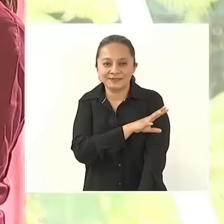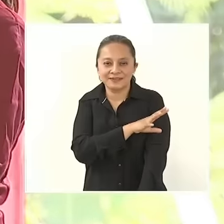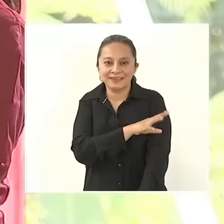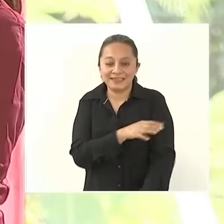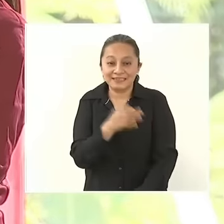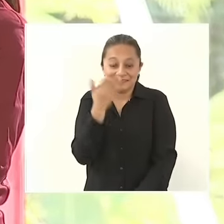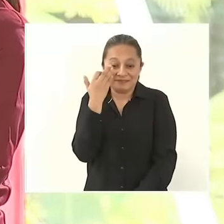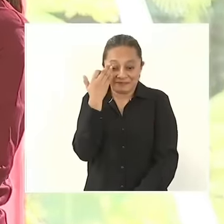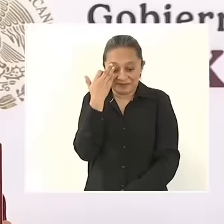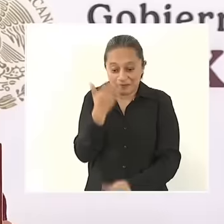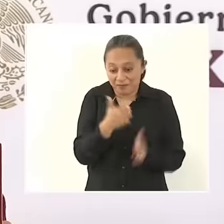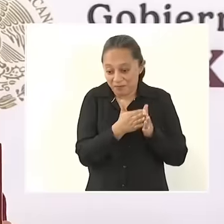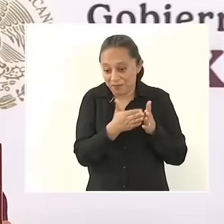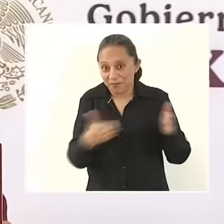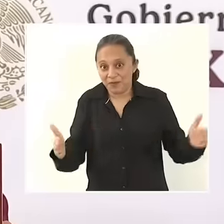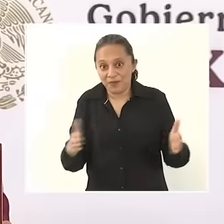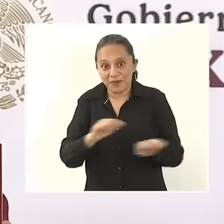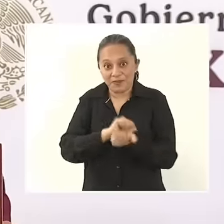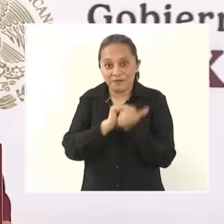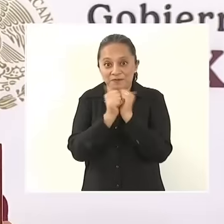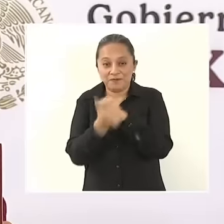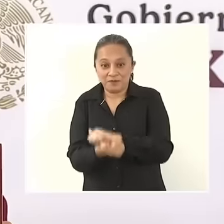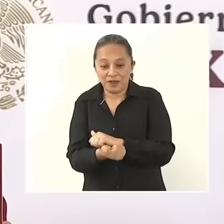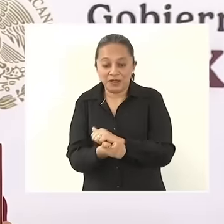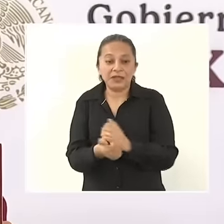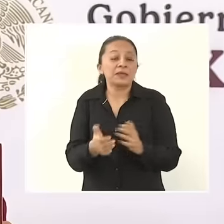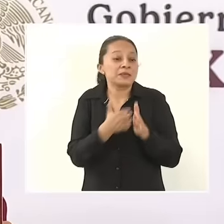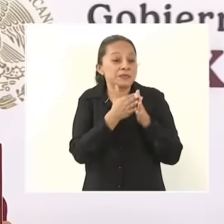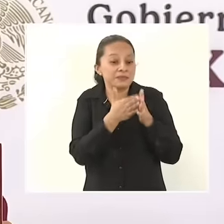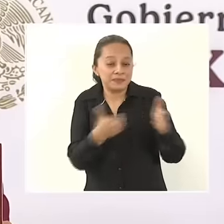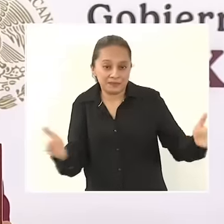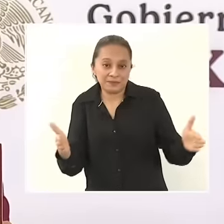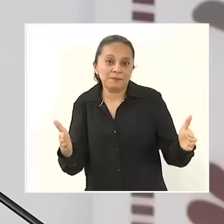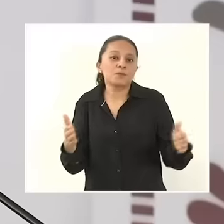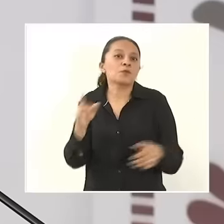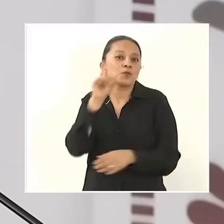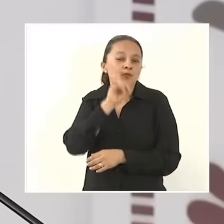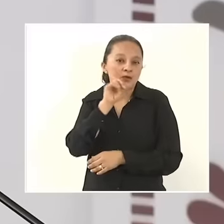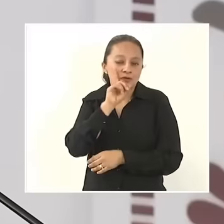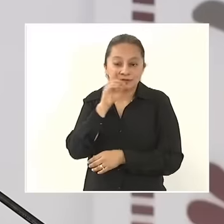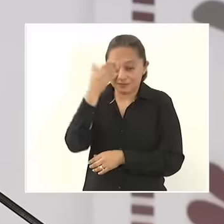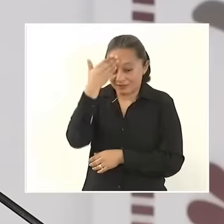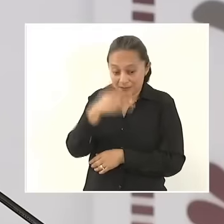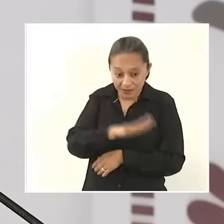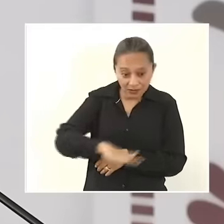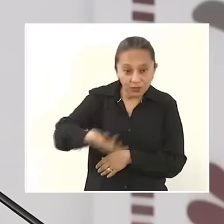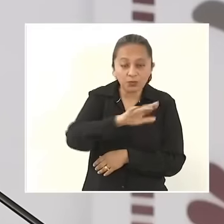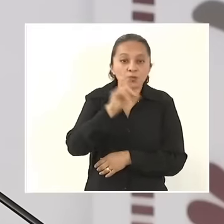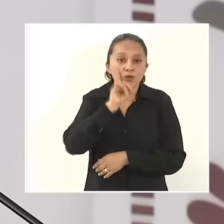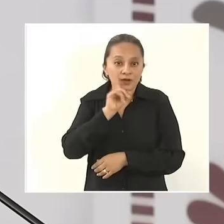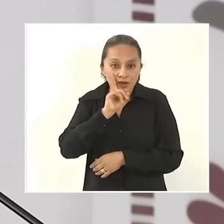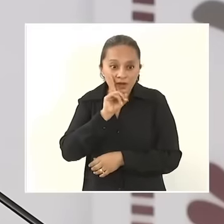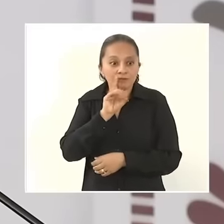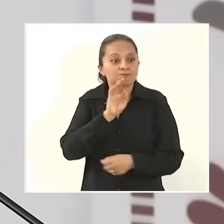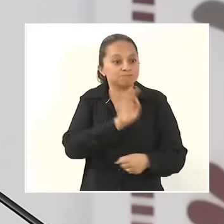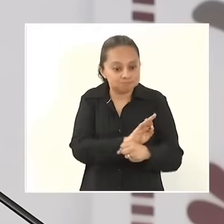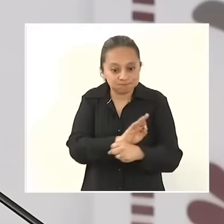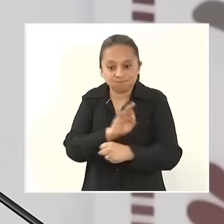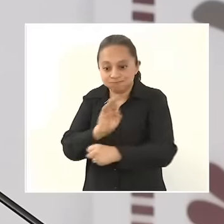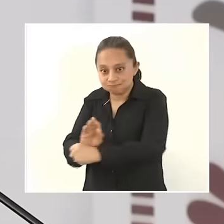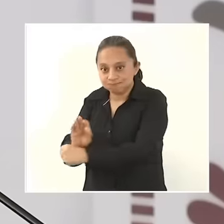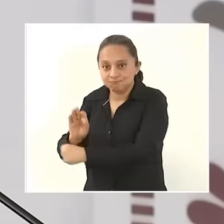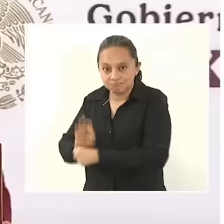de transformación y es tiempo de mujeres. Que sepan las mujeres que vamos a seguir defendiendo a las mujeres de